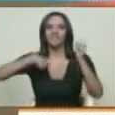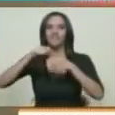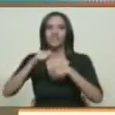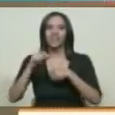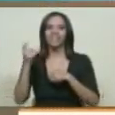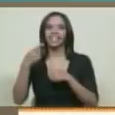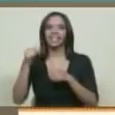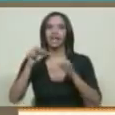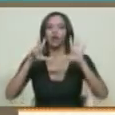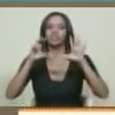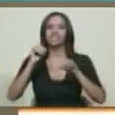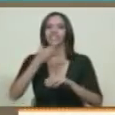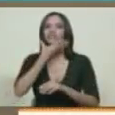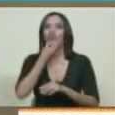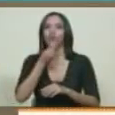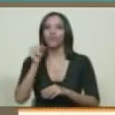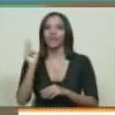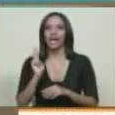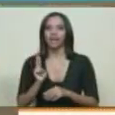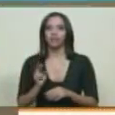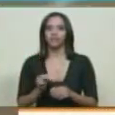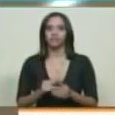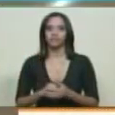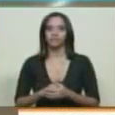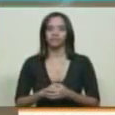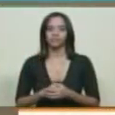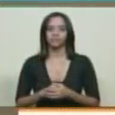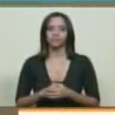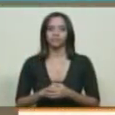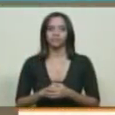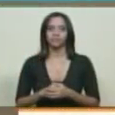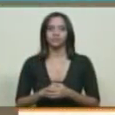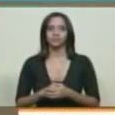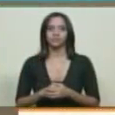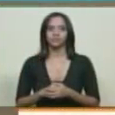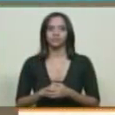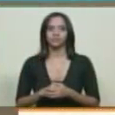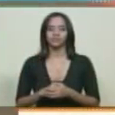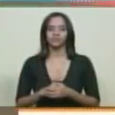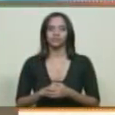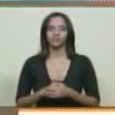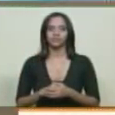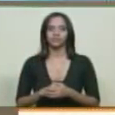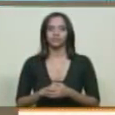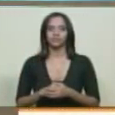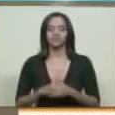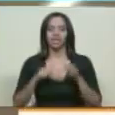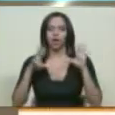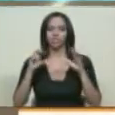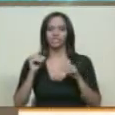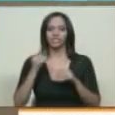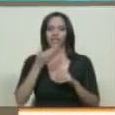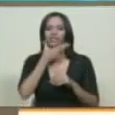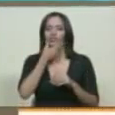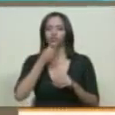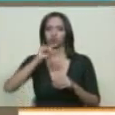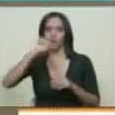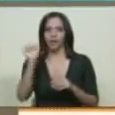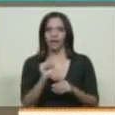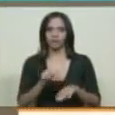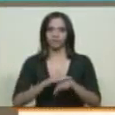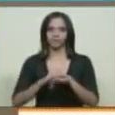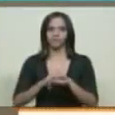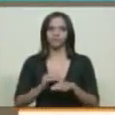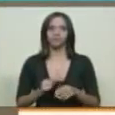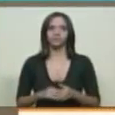80 soberanos. Pendiente Yaritagua. Yaritagua. Salinas Evencio, ¿qué dice Salinas Evencio? La OEA como bastión de la